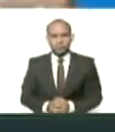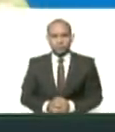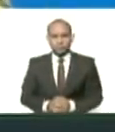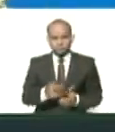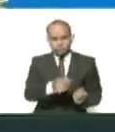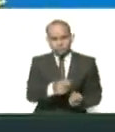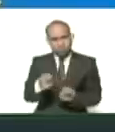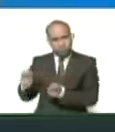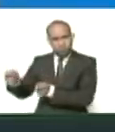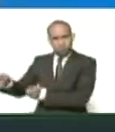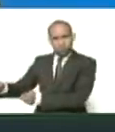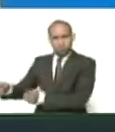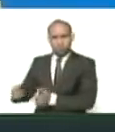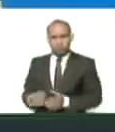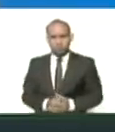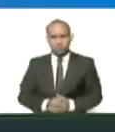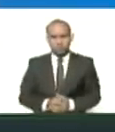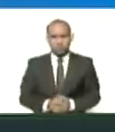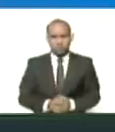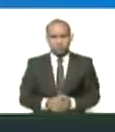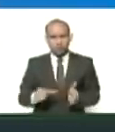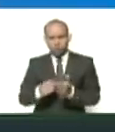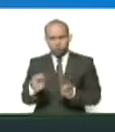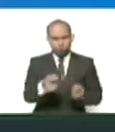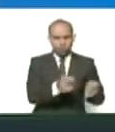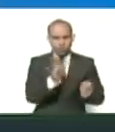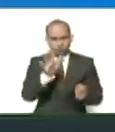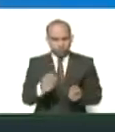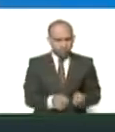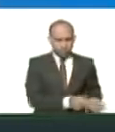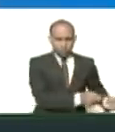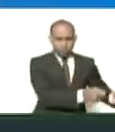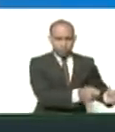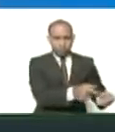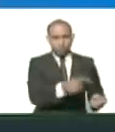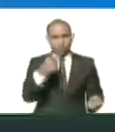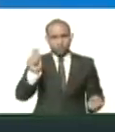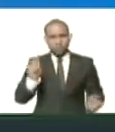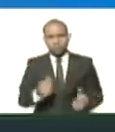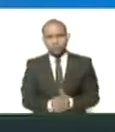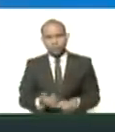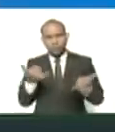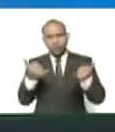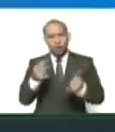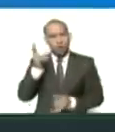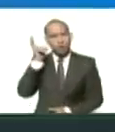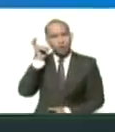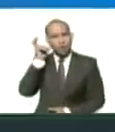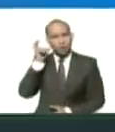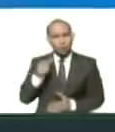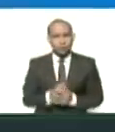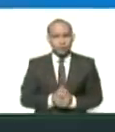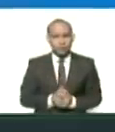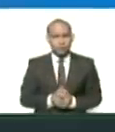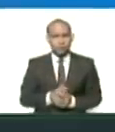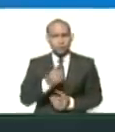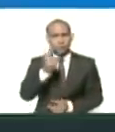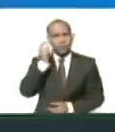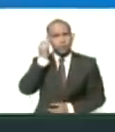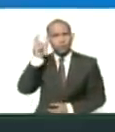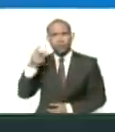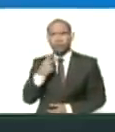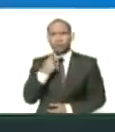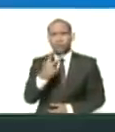aquí. ¿Por dónde lo pongo? Aquí. Correcto. Y ahora vamos a escuchar a una vocera de